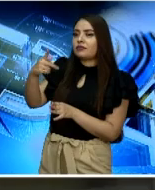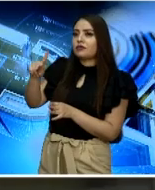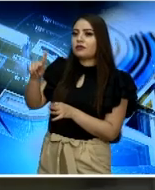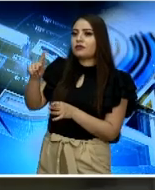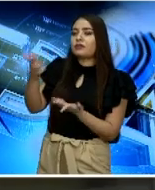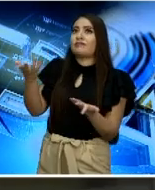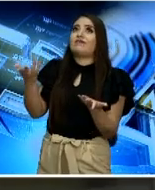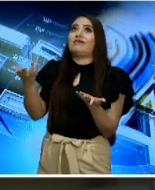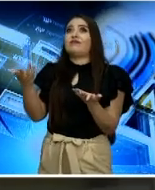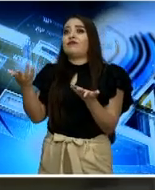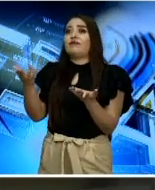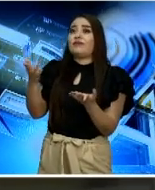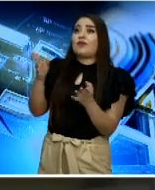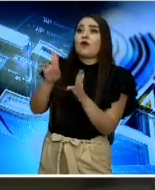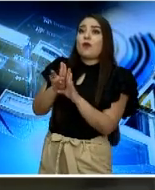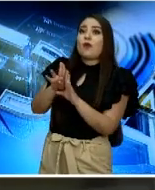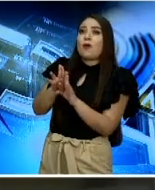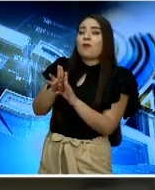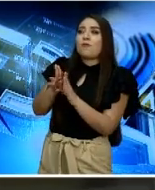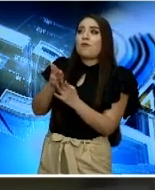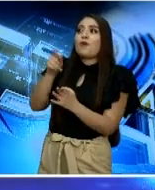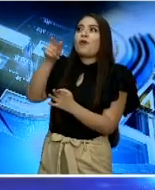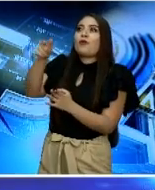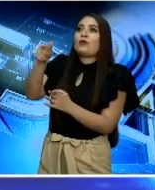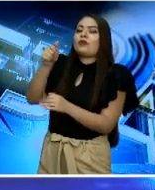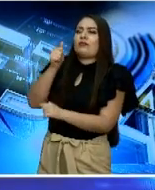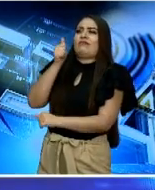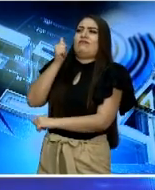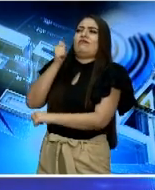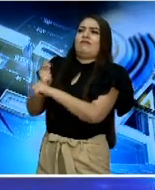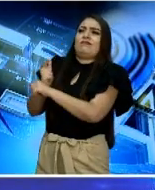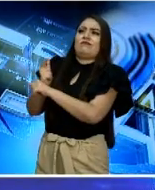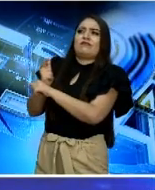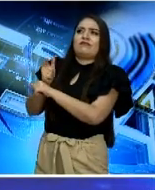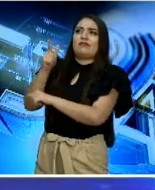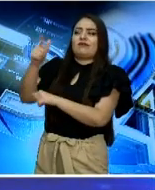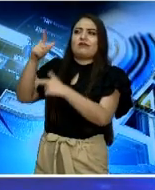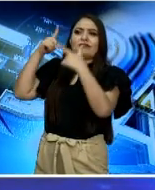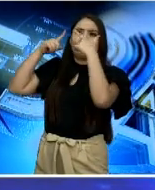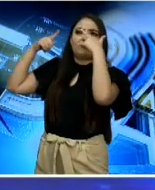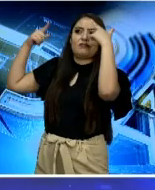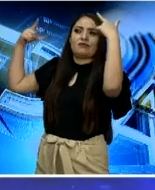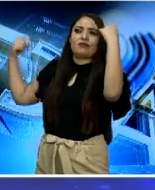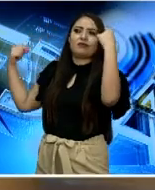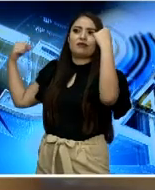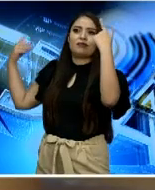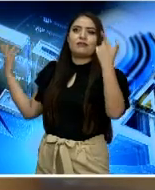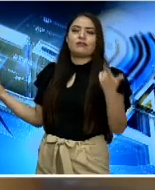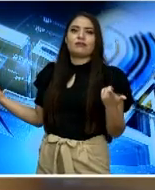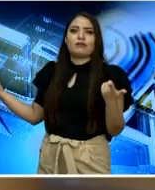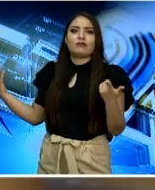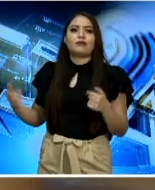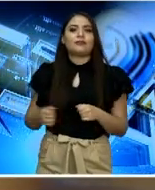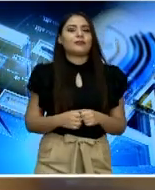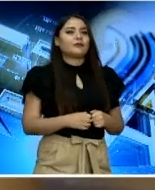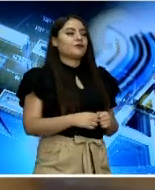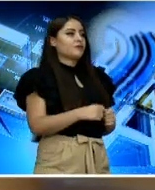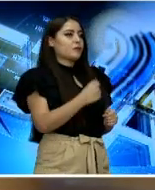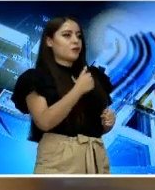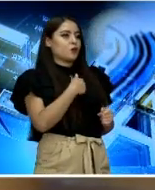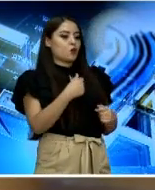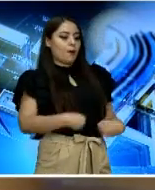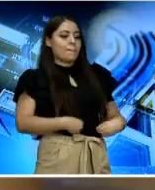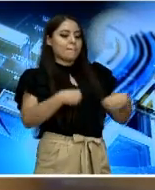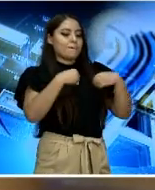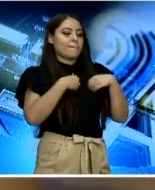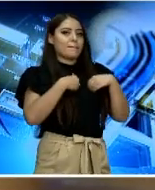¿cómo no te enteraste que tu hijo tenía o no tenía un evento? Yo vivo atrás del DIF